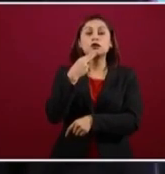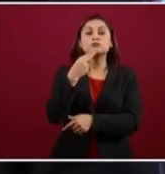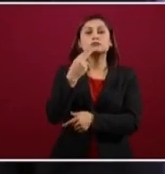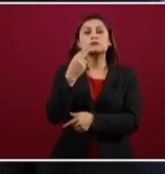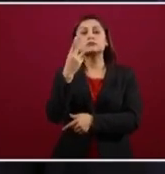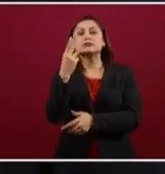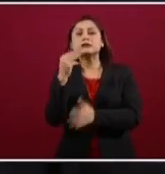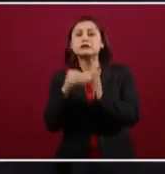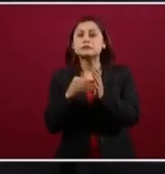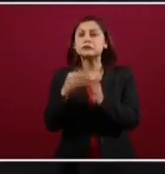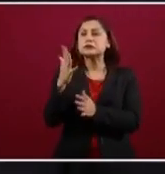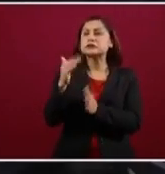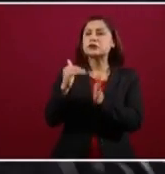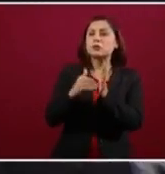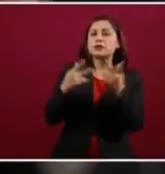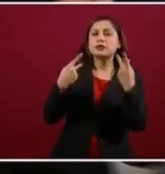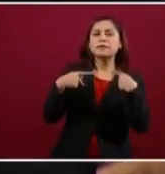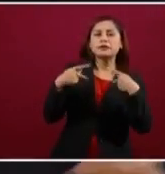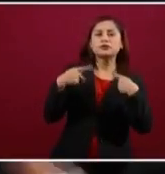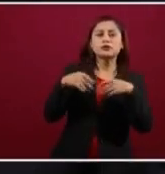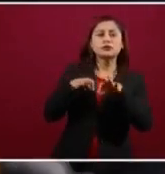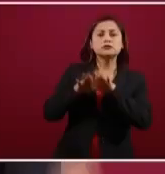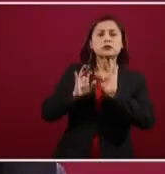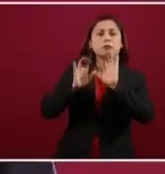5,000 trabajadores, una inversión